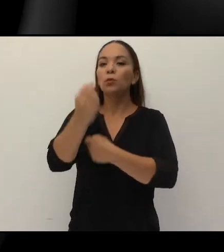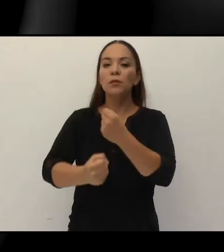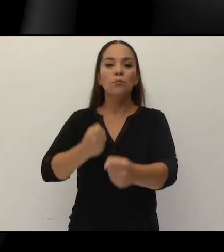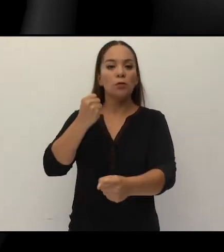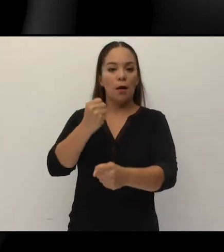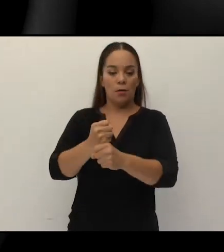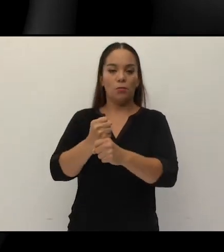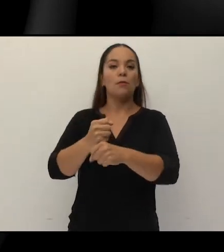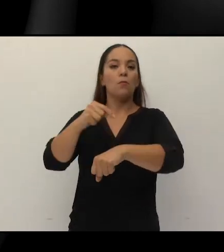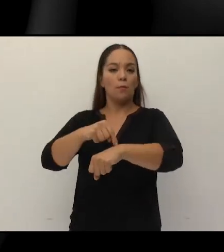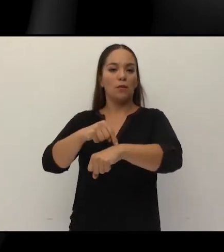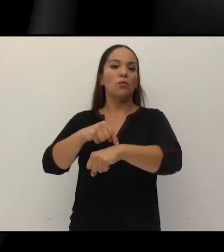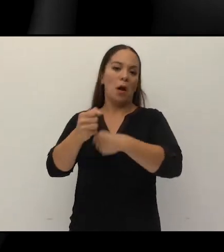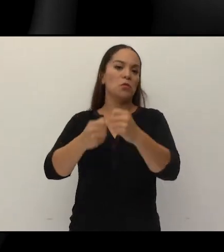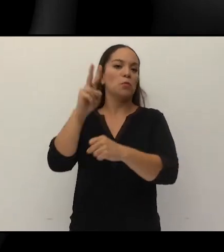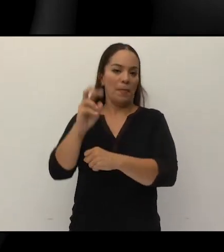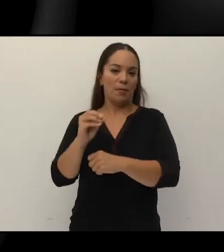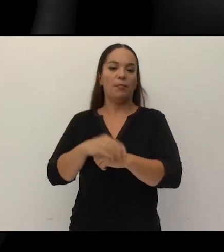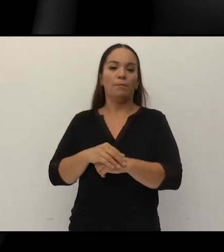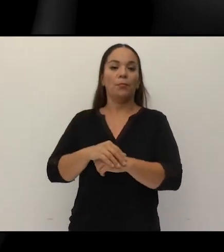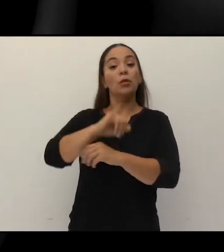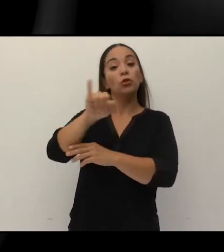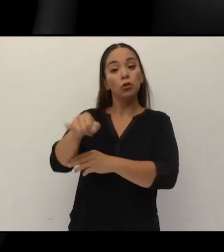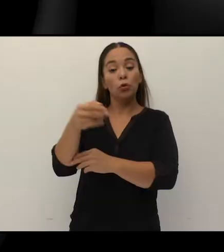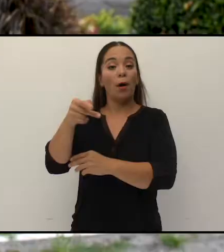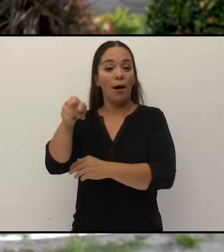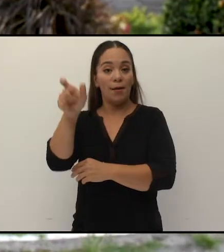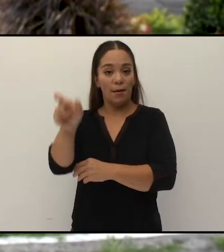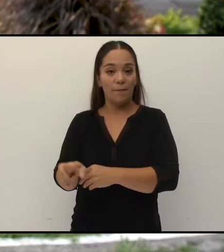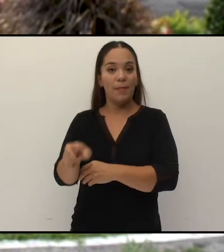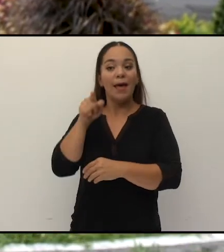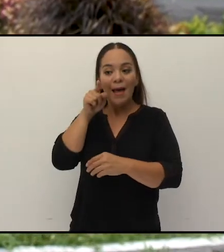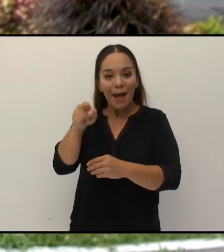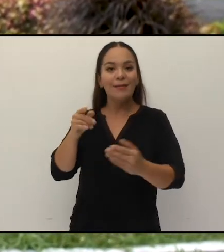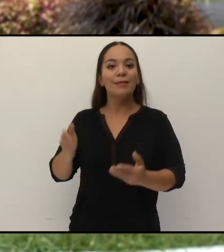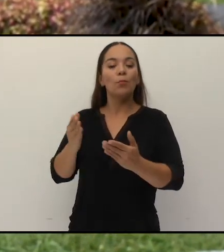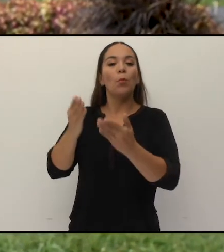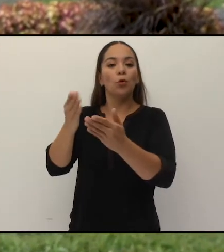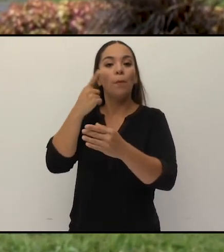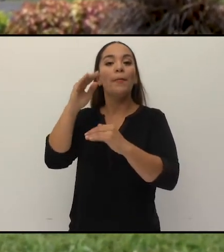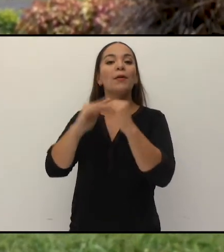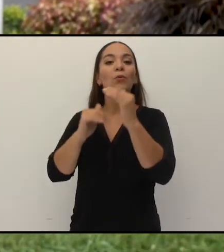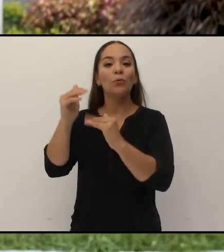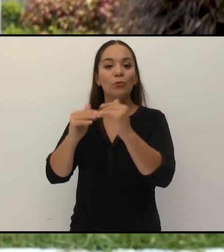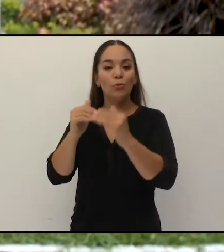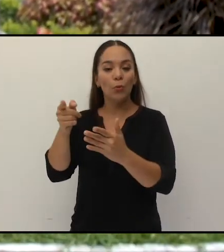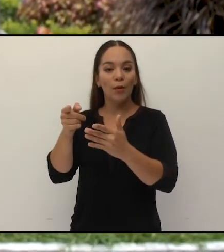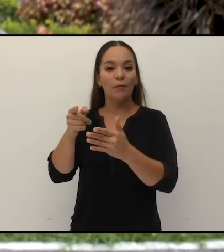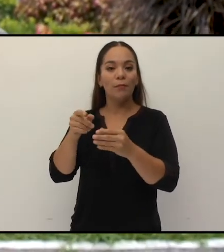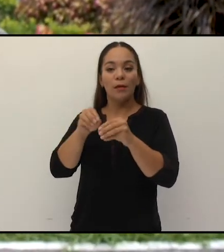por muchísimos años en la década de los 20. Don John Allen es el gestor para que se